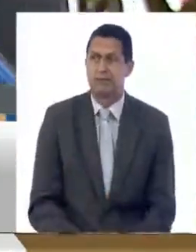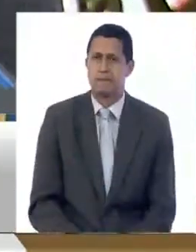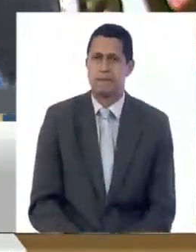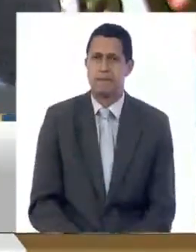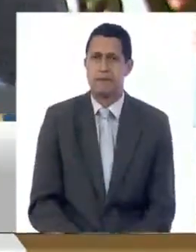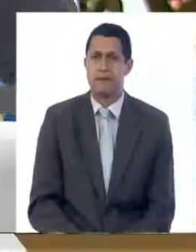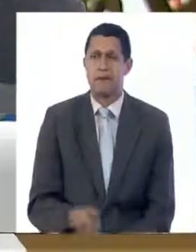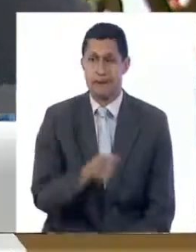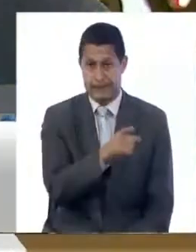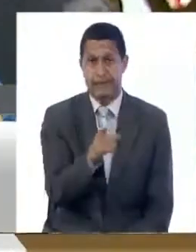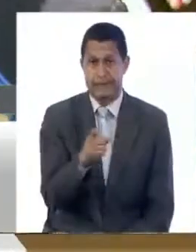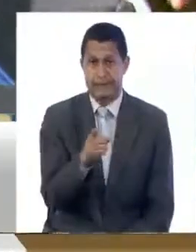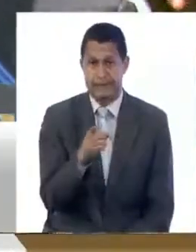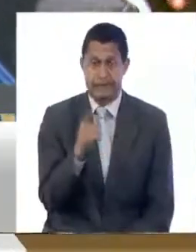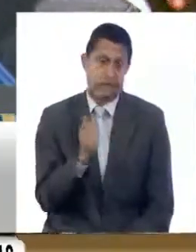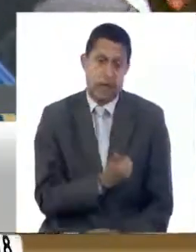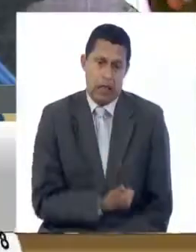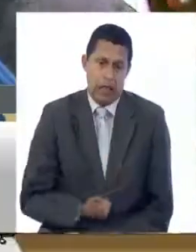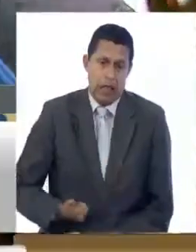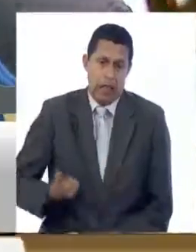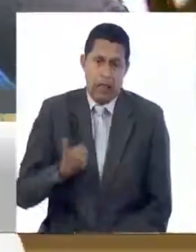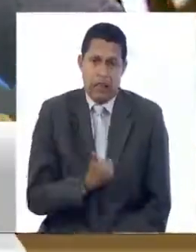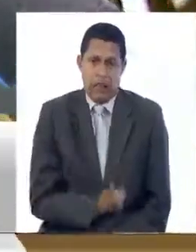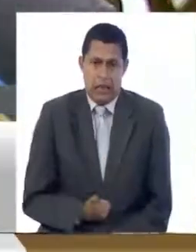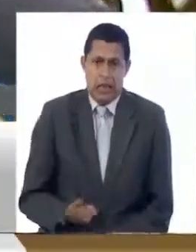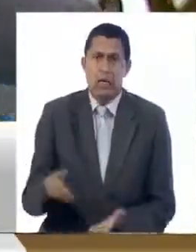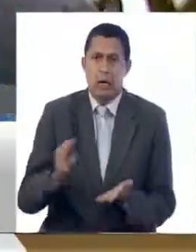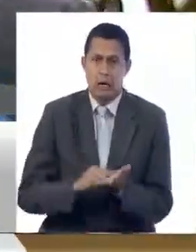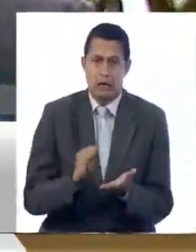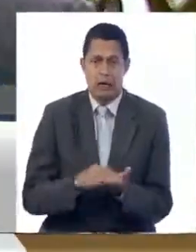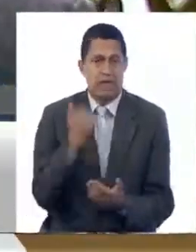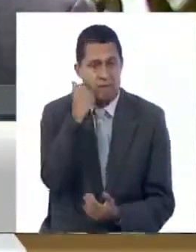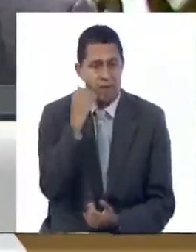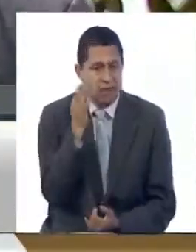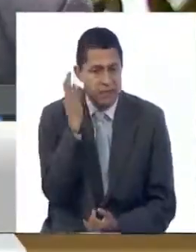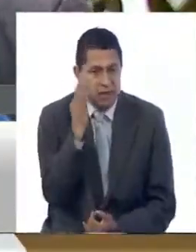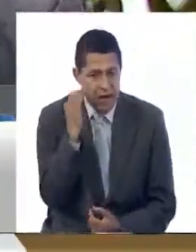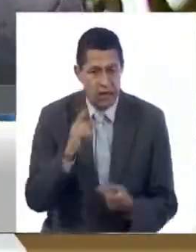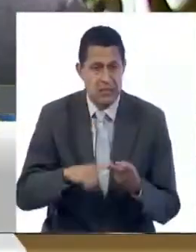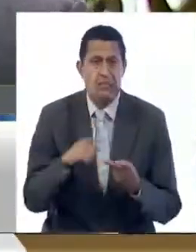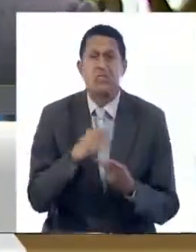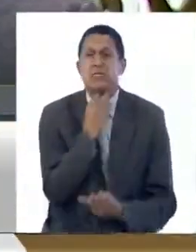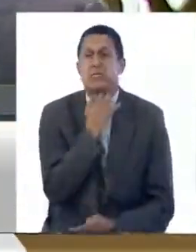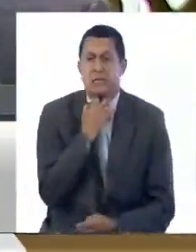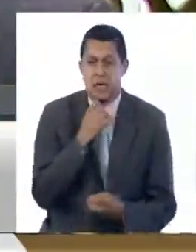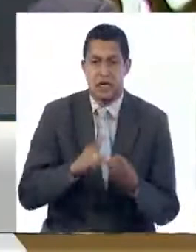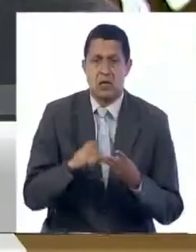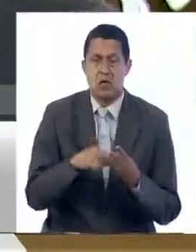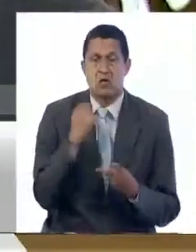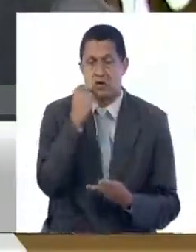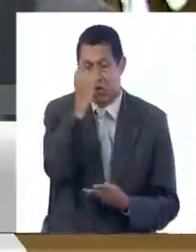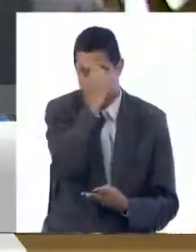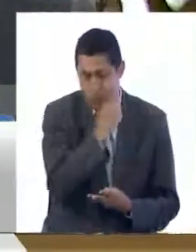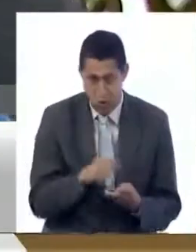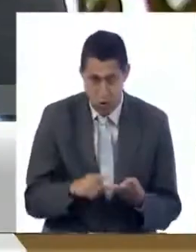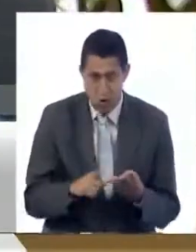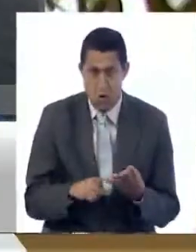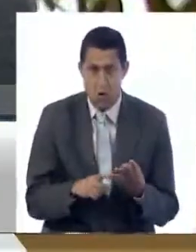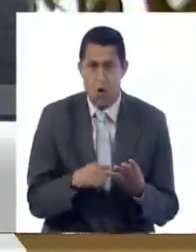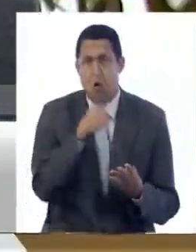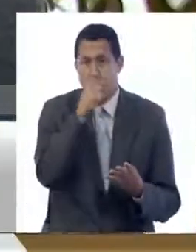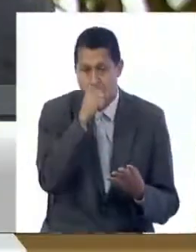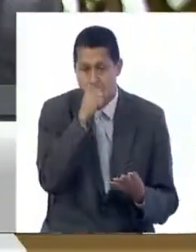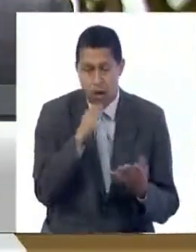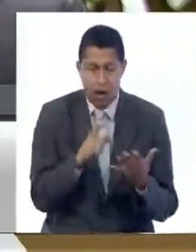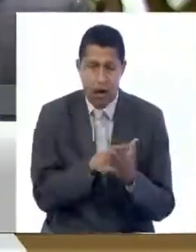estamos ante el ciclo del hambre. El ciclo del hambre nos trajo de regreso el paludismo, nos trajo de regreso la difteria, nos trajo de regreso el sarampión, nos trajo de regreso la tosferina y